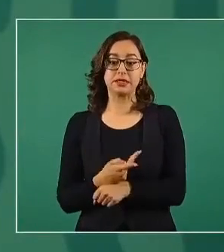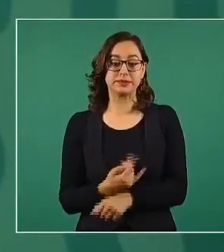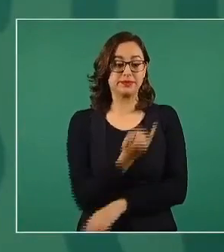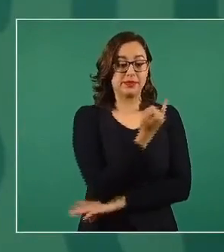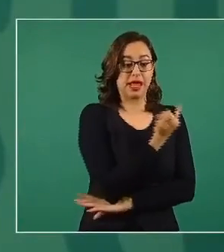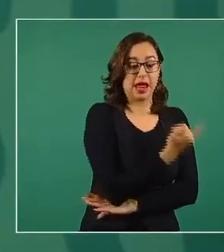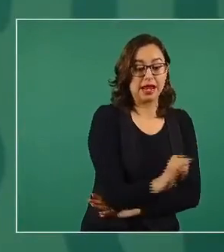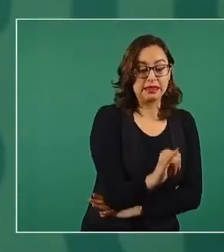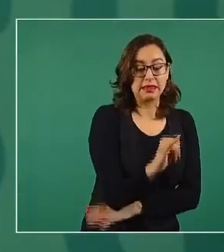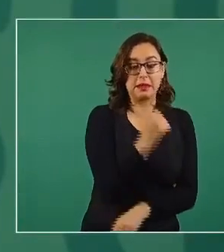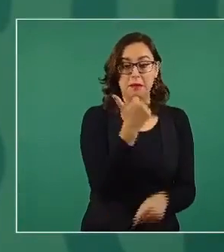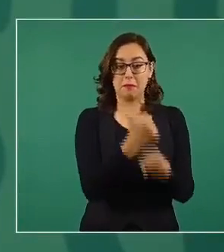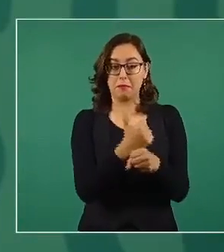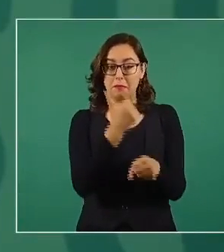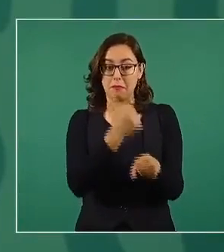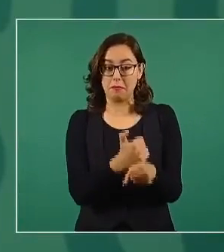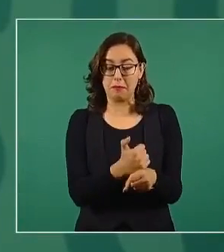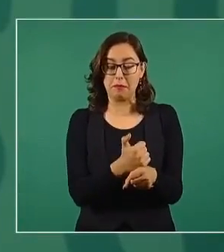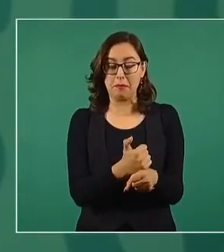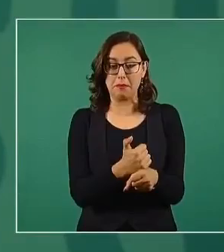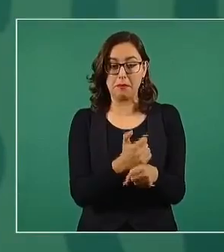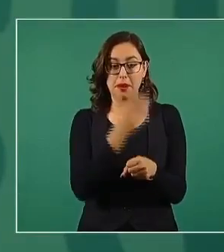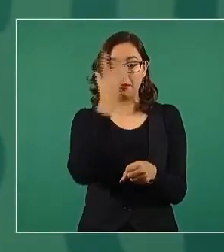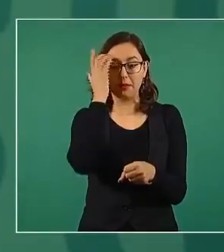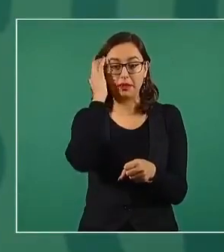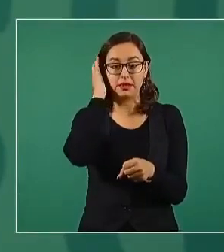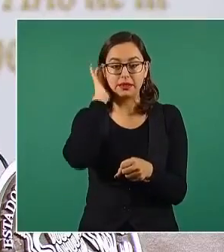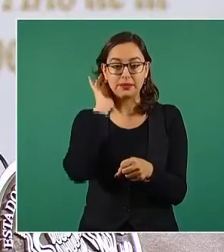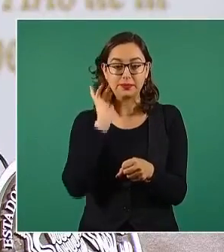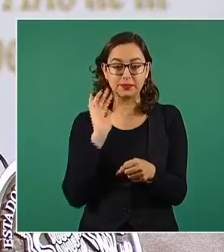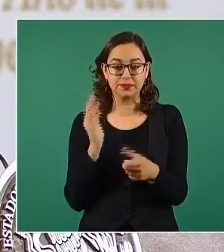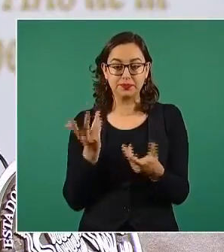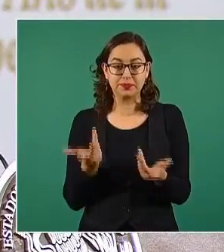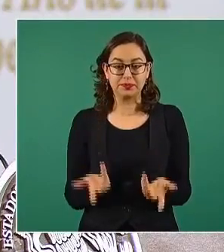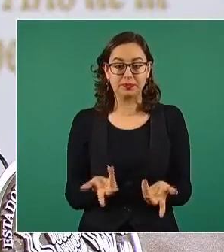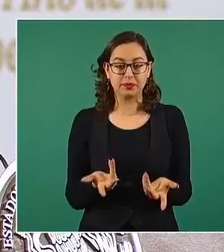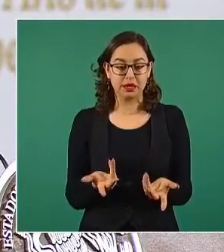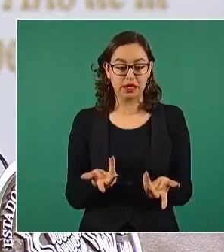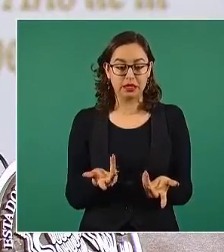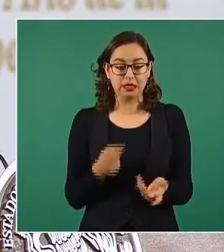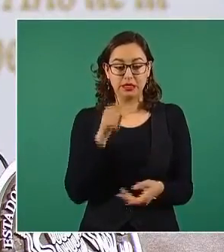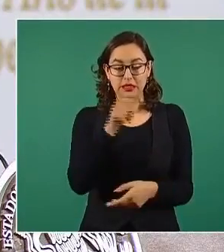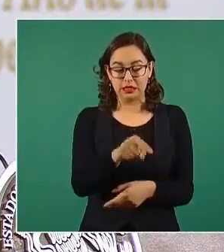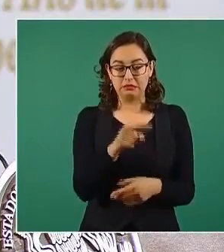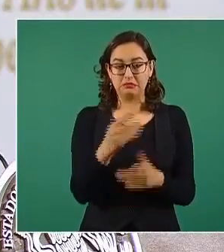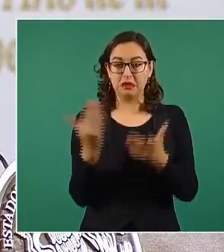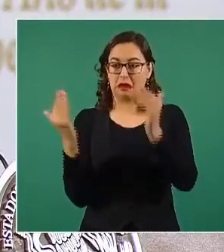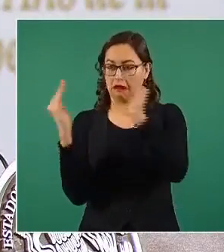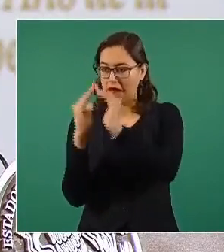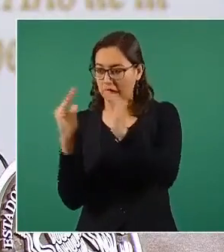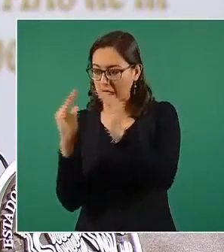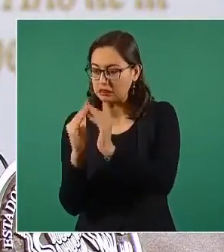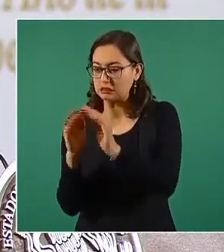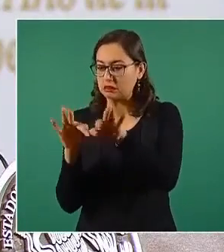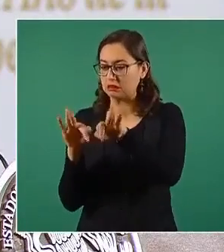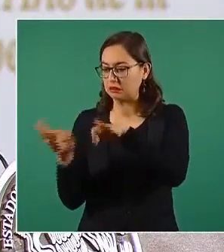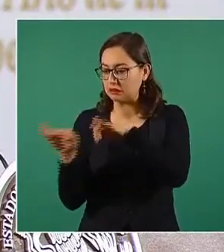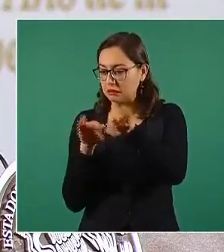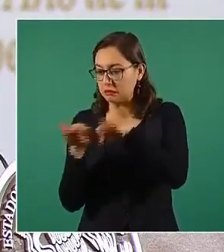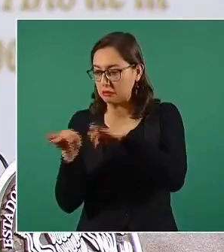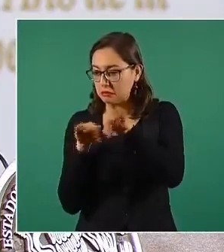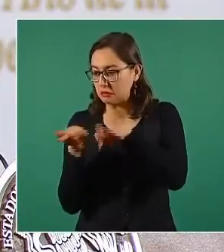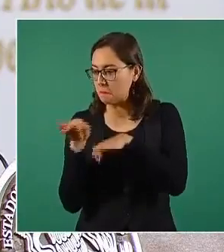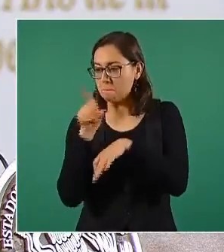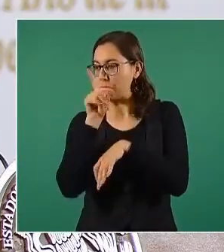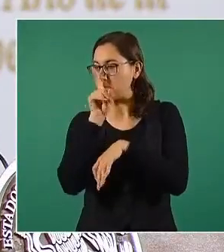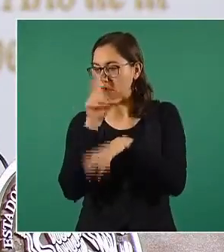porque no es tan necesaria su presencia, su apoyo en la casa o en el trabajo de